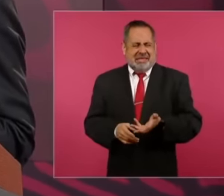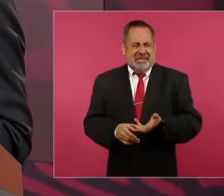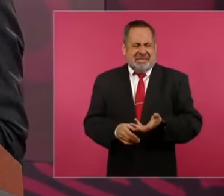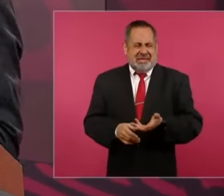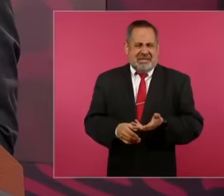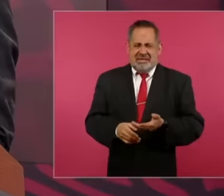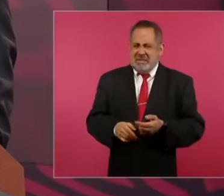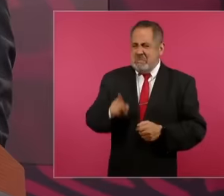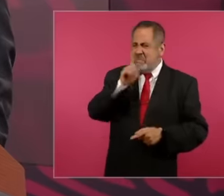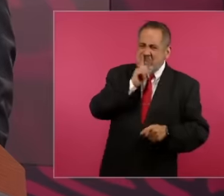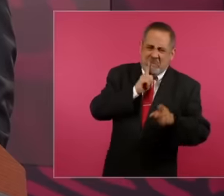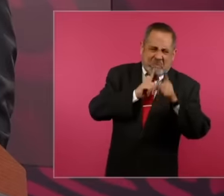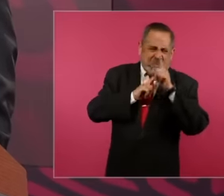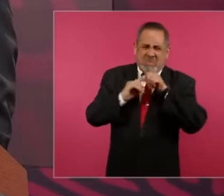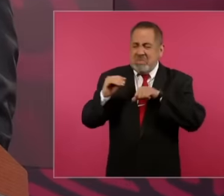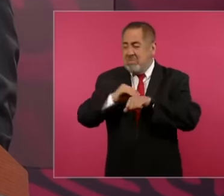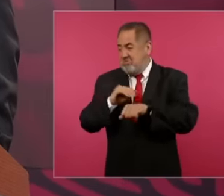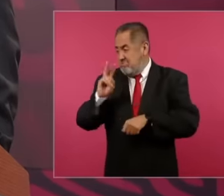mienten,